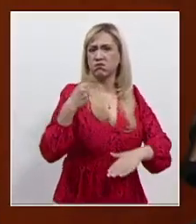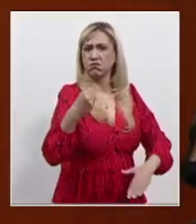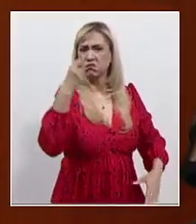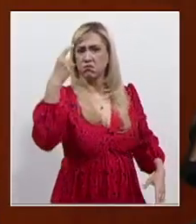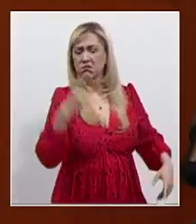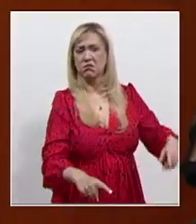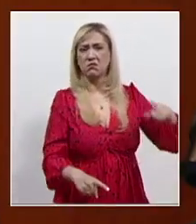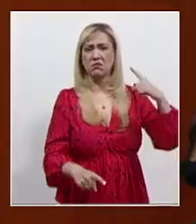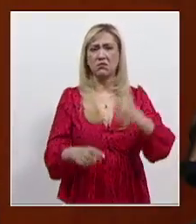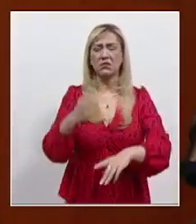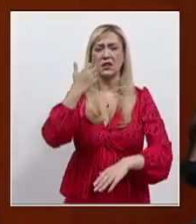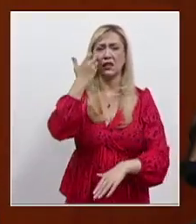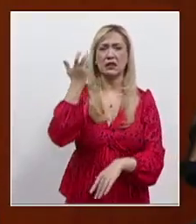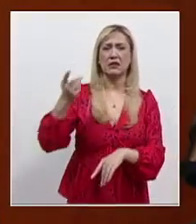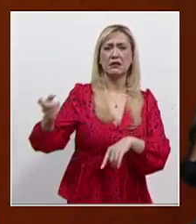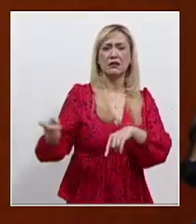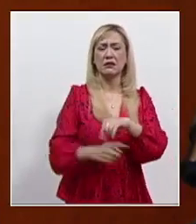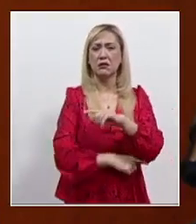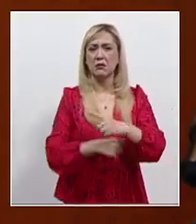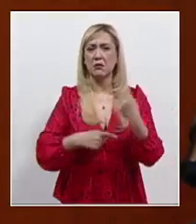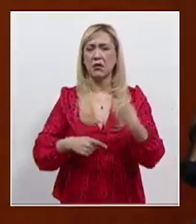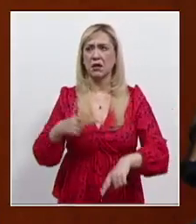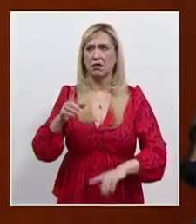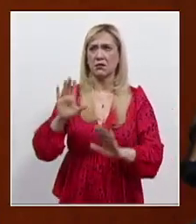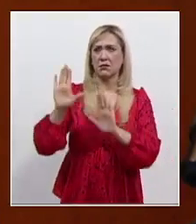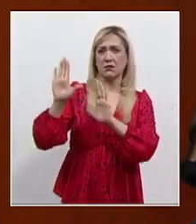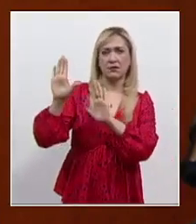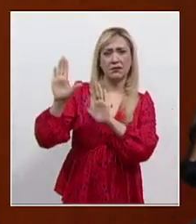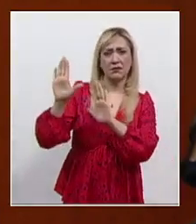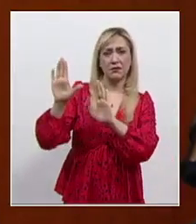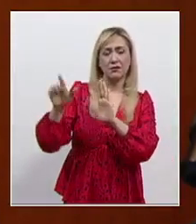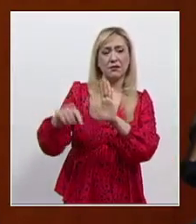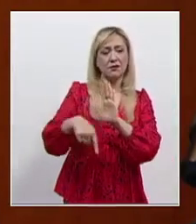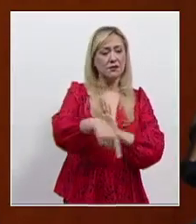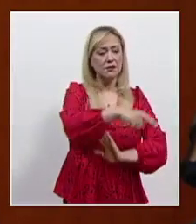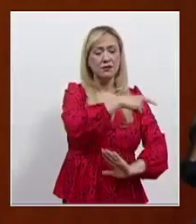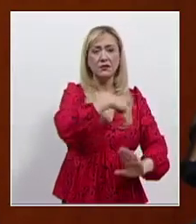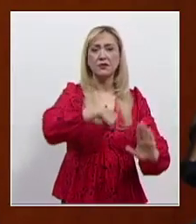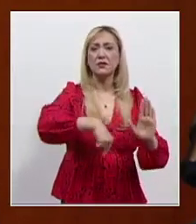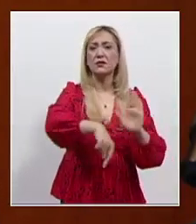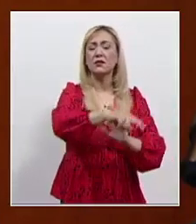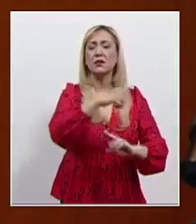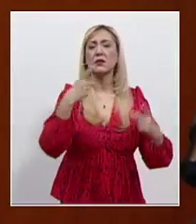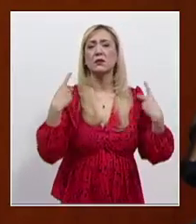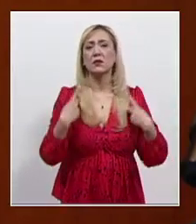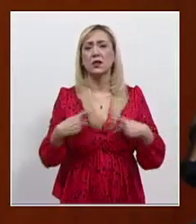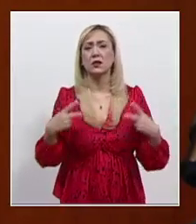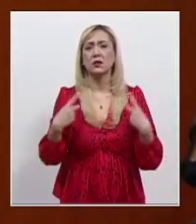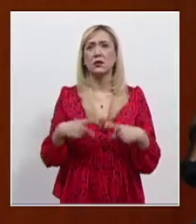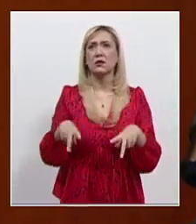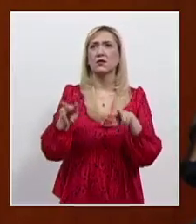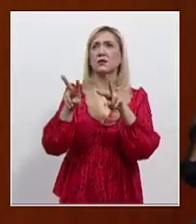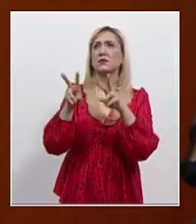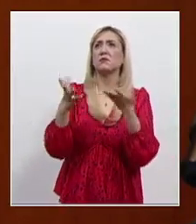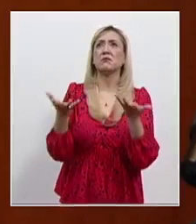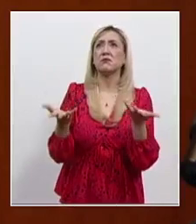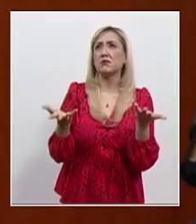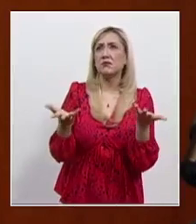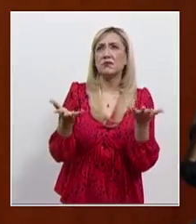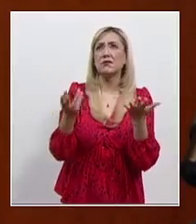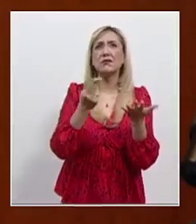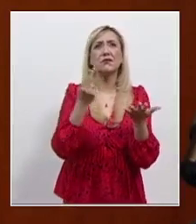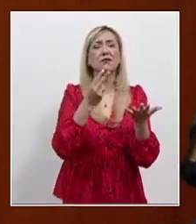antidemocráticos de aquellas mayorías cuyo discurso pierde la verdad en la búsqueda de